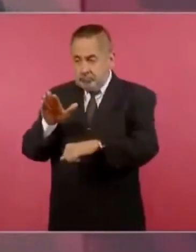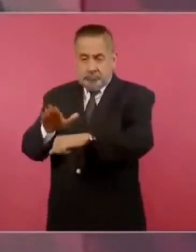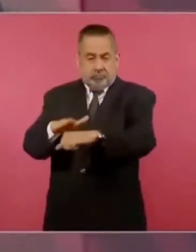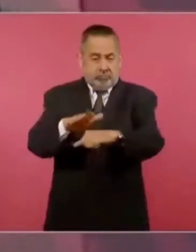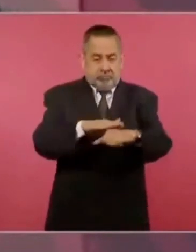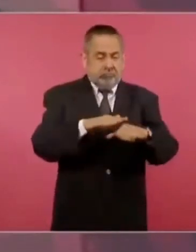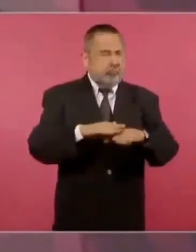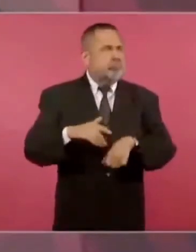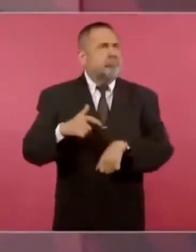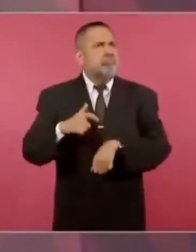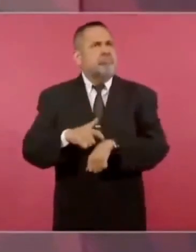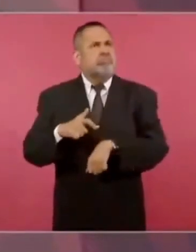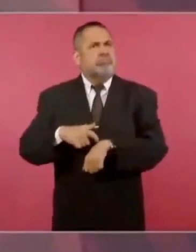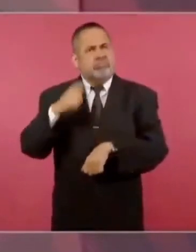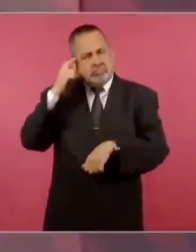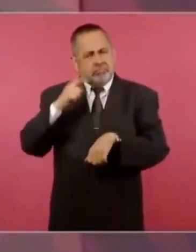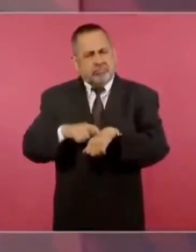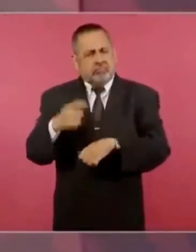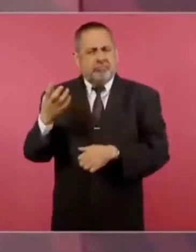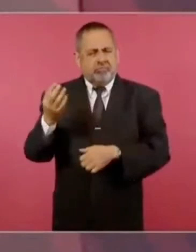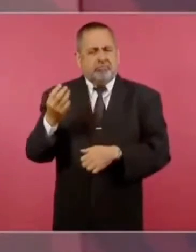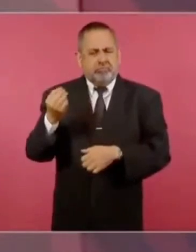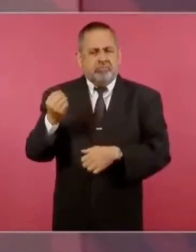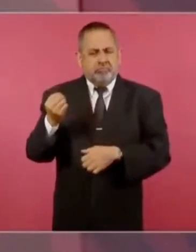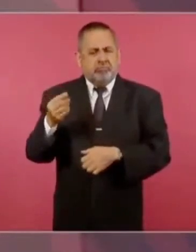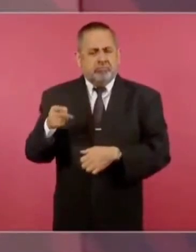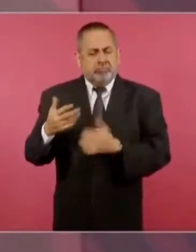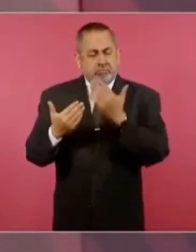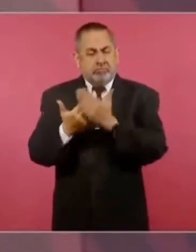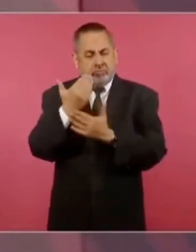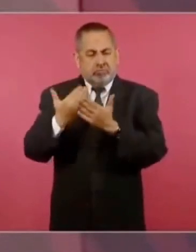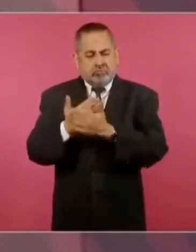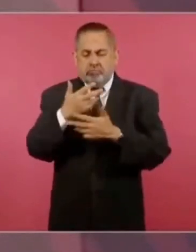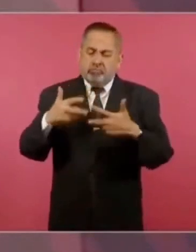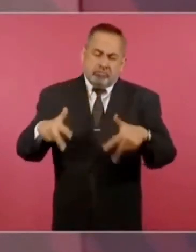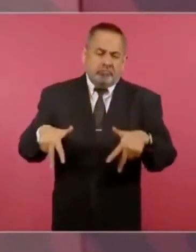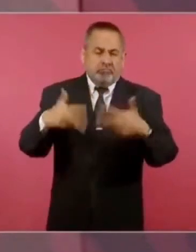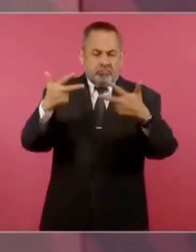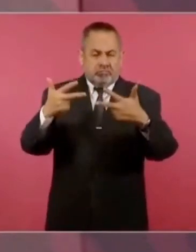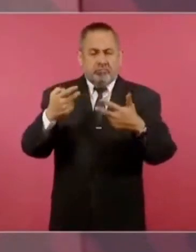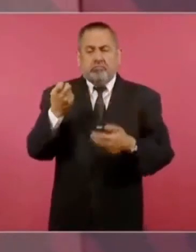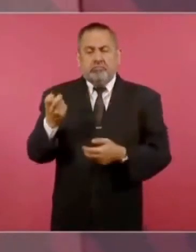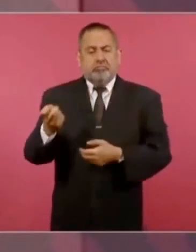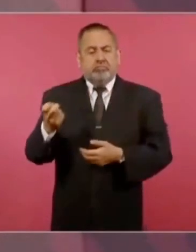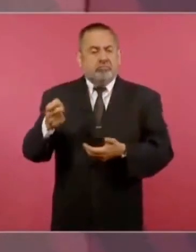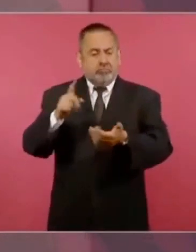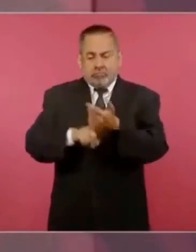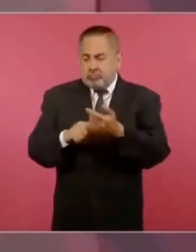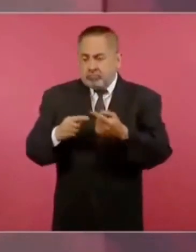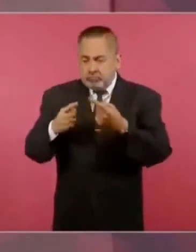a las 9 de la mañana esta